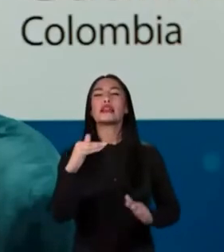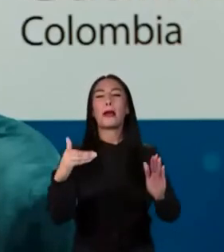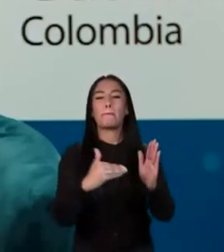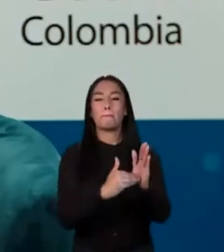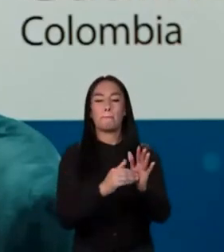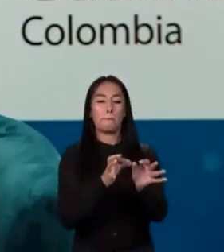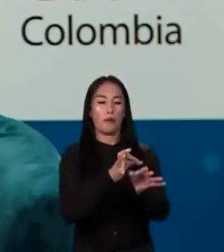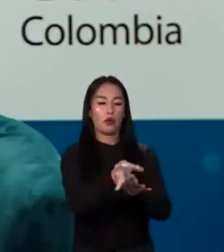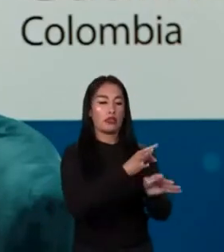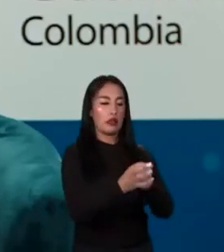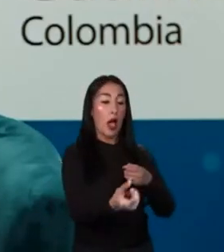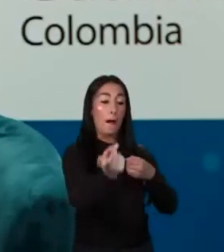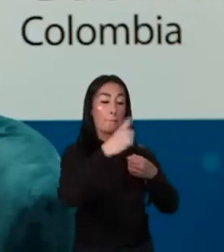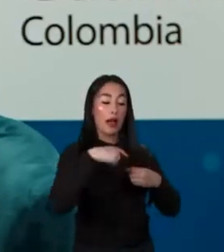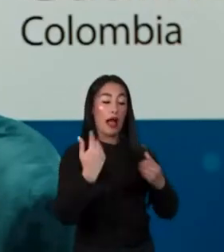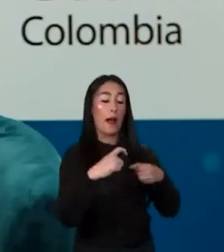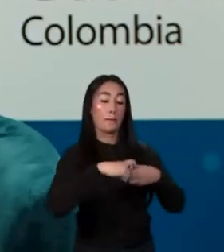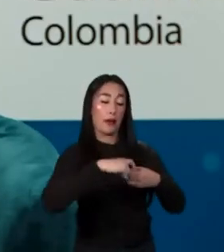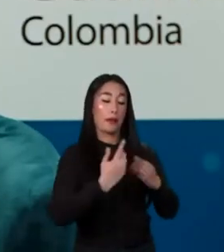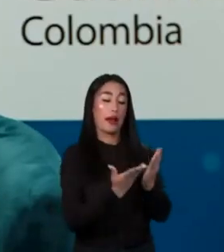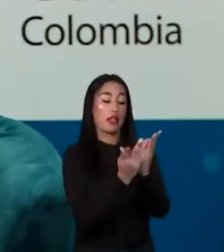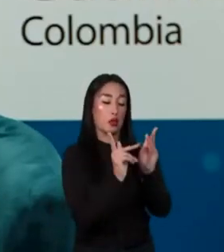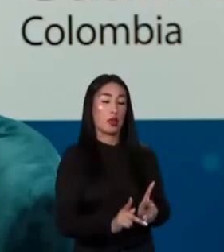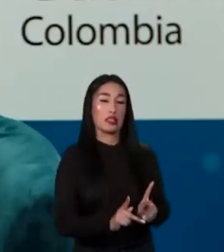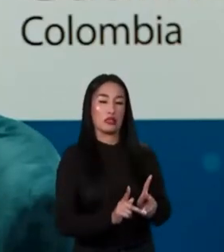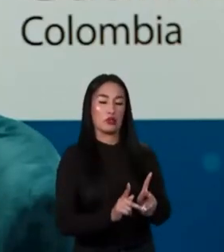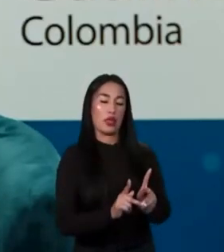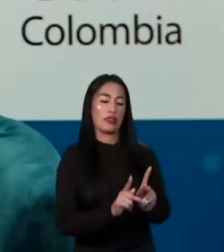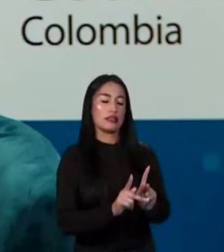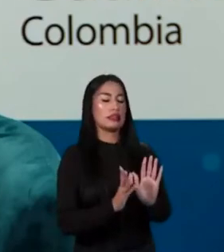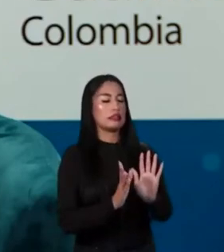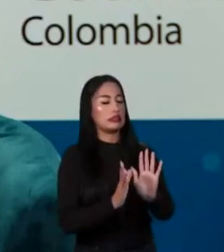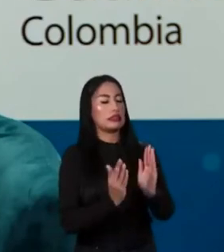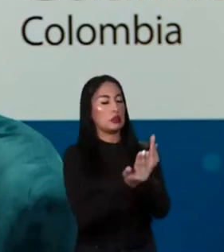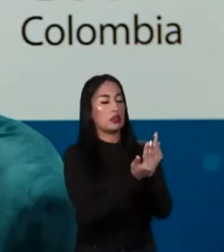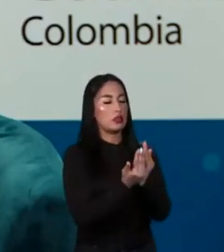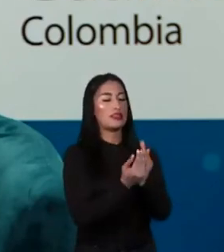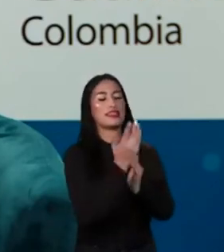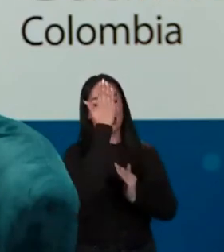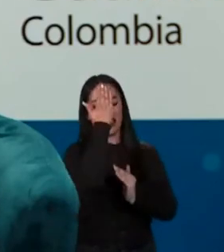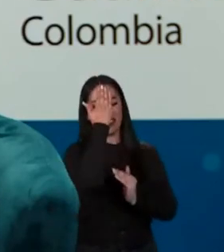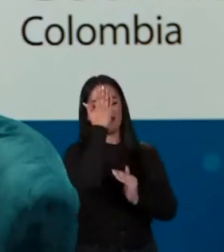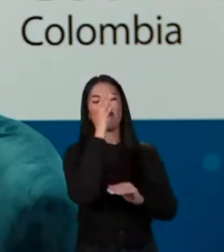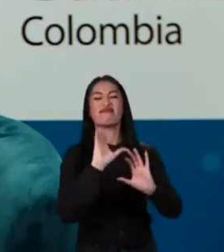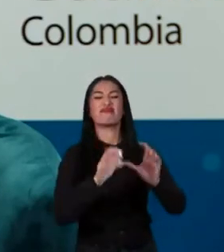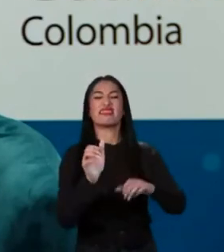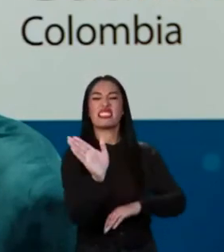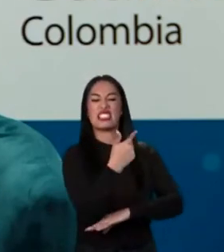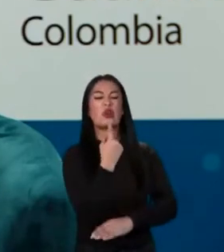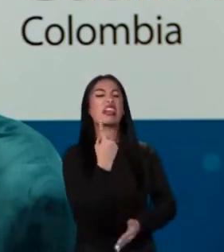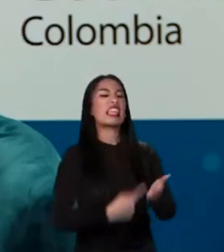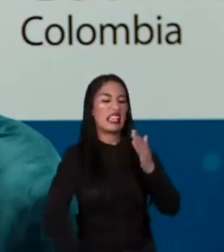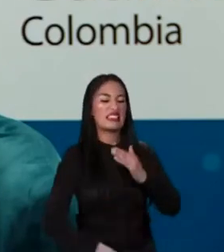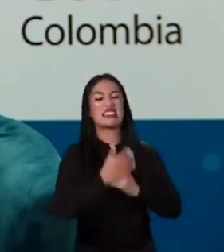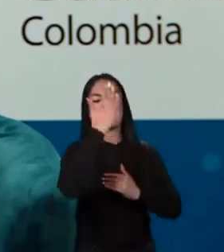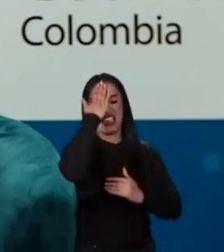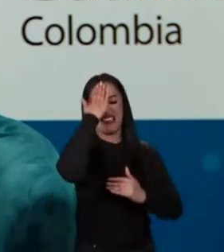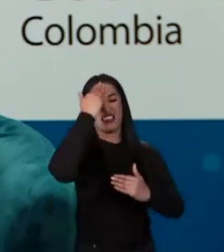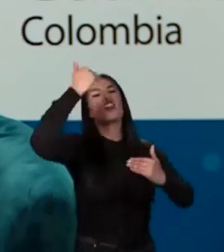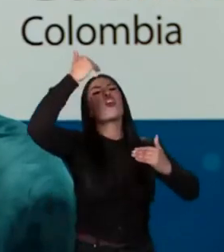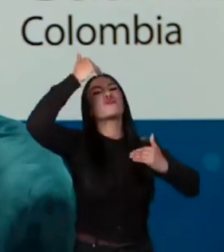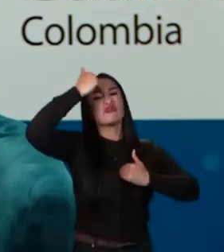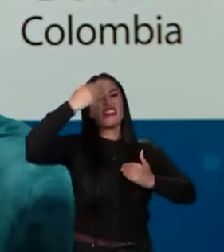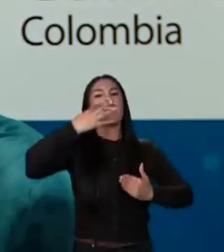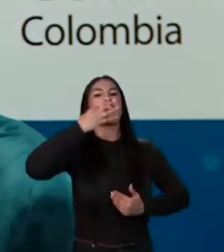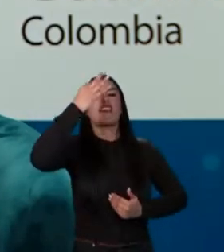noción entonces pues es un llamado a eso a la construcción de nación con ciudadanos de verdad de verdad que